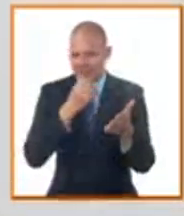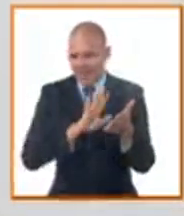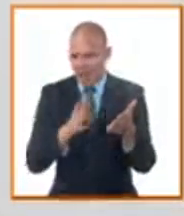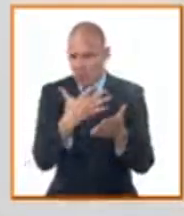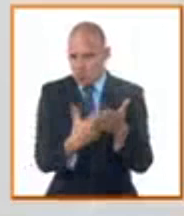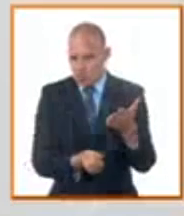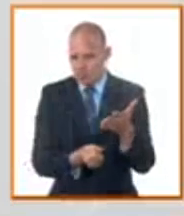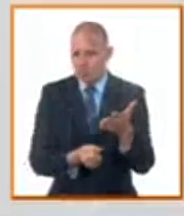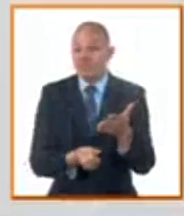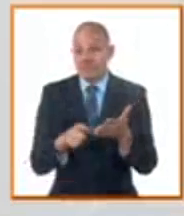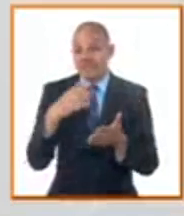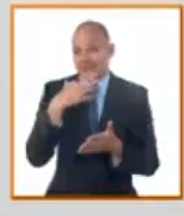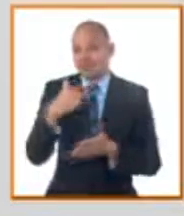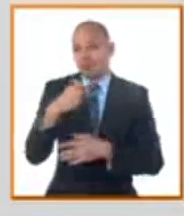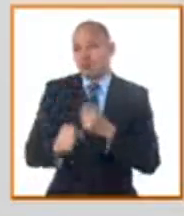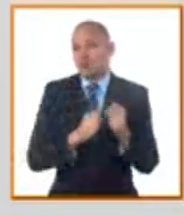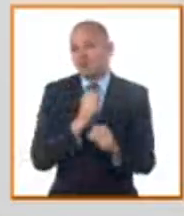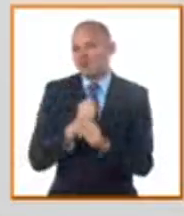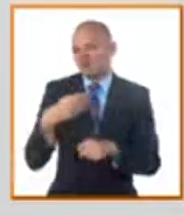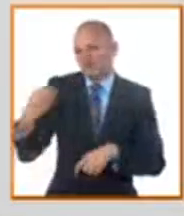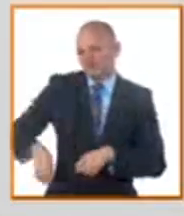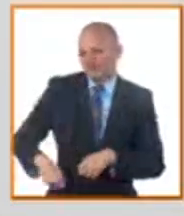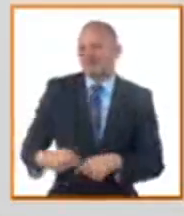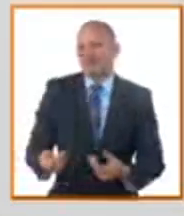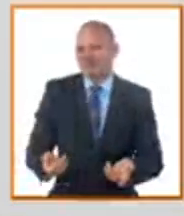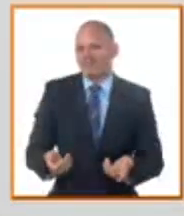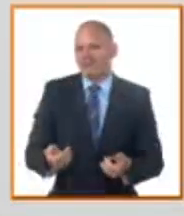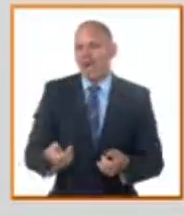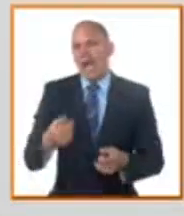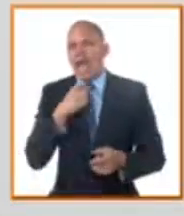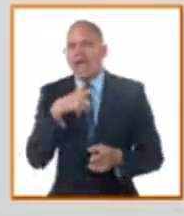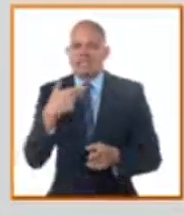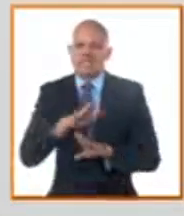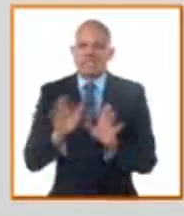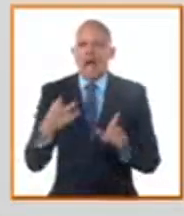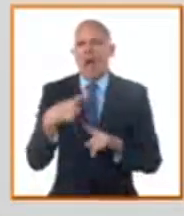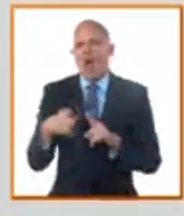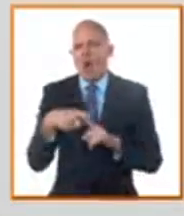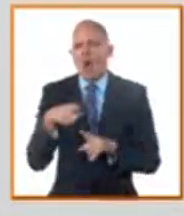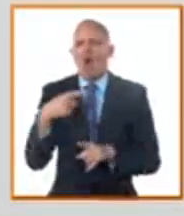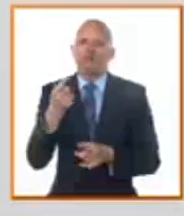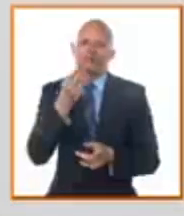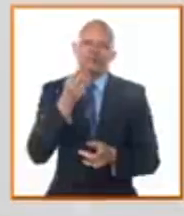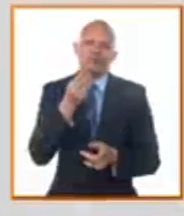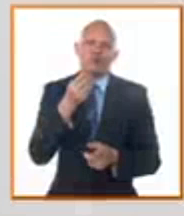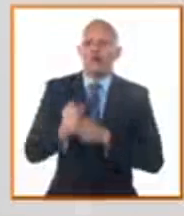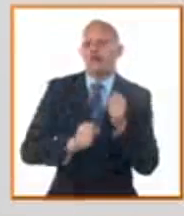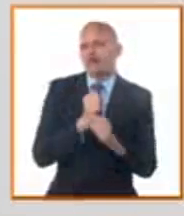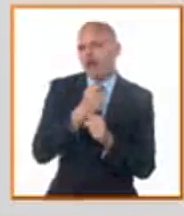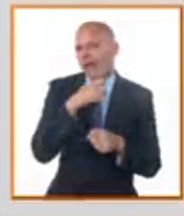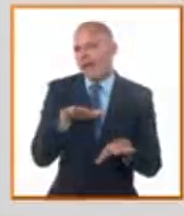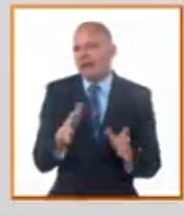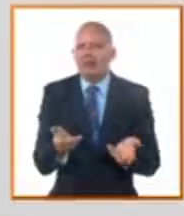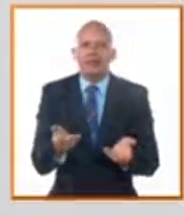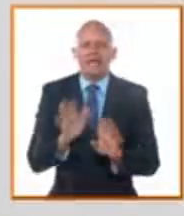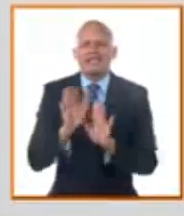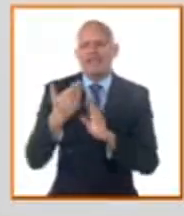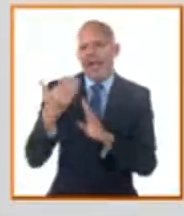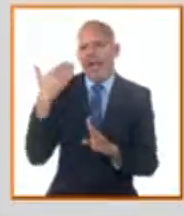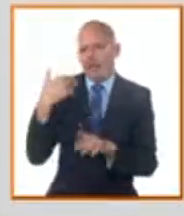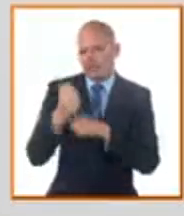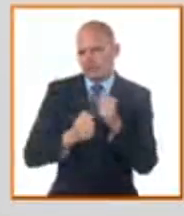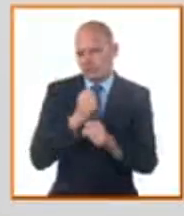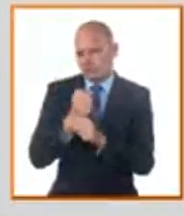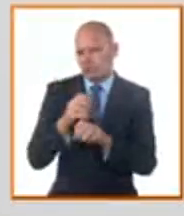está el país, ¿no? Exactamente, y sobre todo porque hay un grupo de inversiones que ya se vienen haciendo por otras razones, como es, por ejemplo, todo lo que se ha hecho para